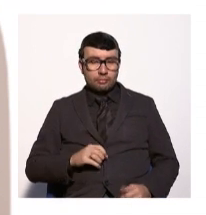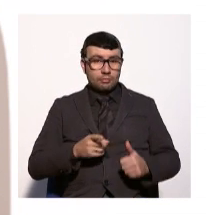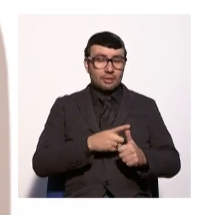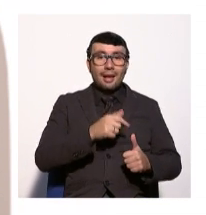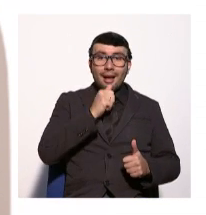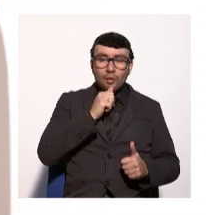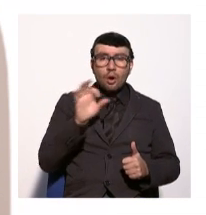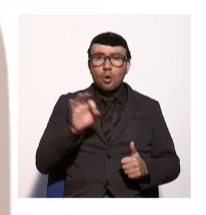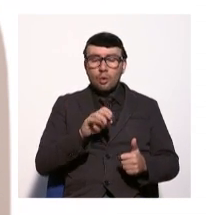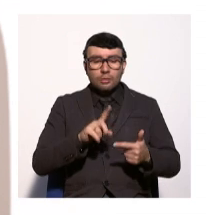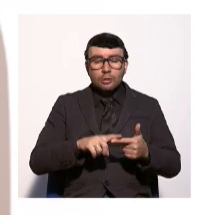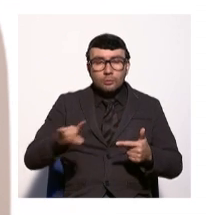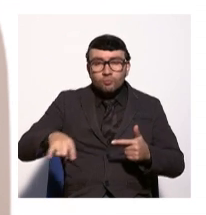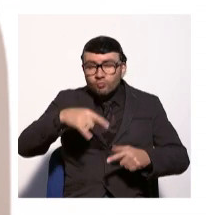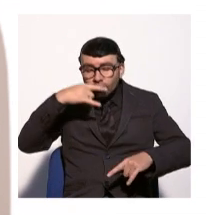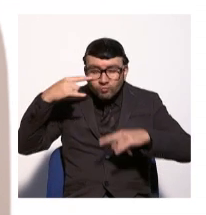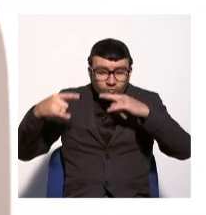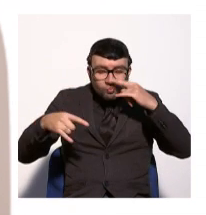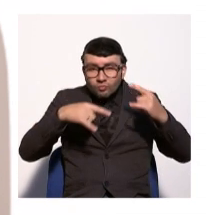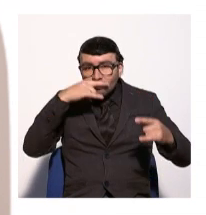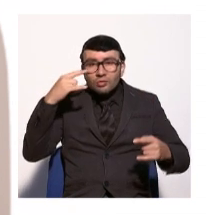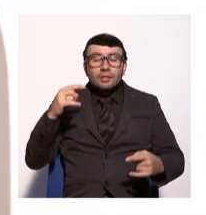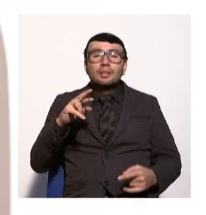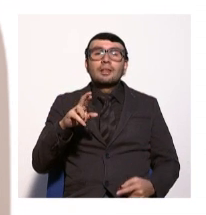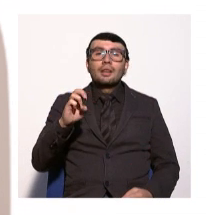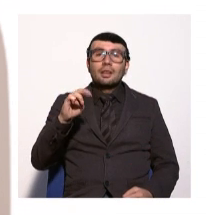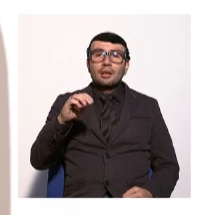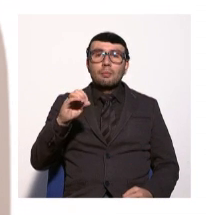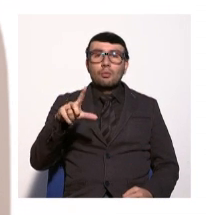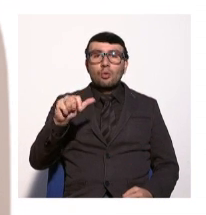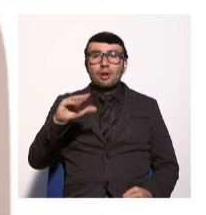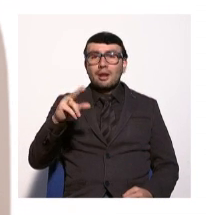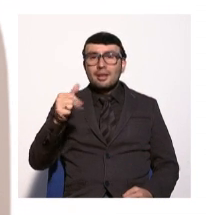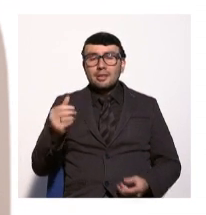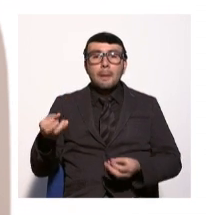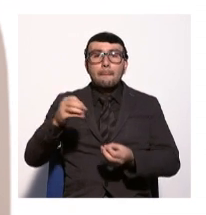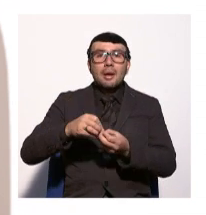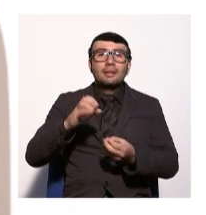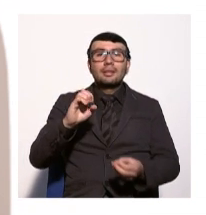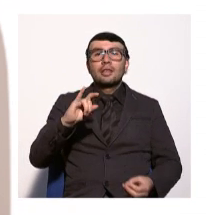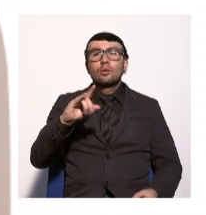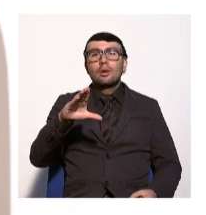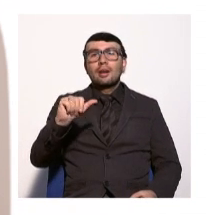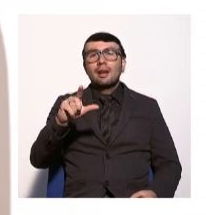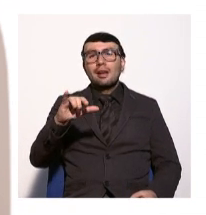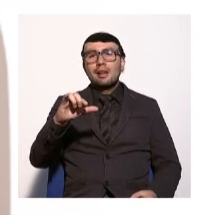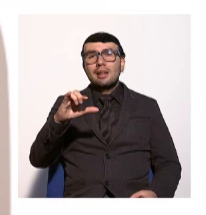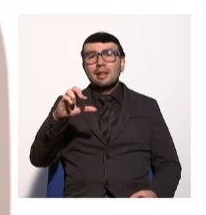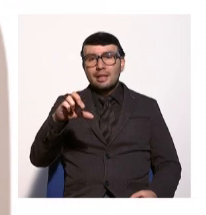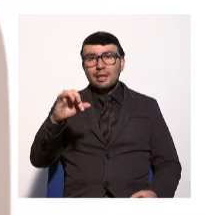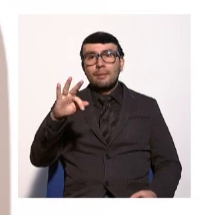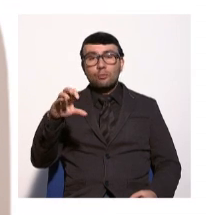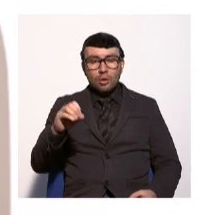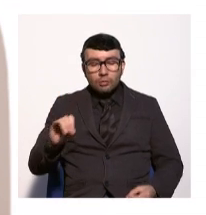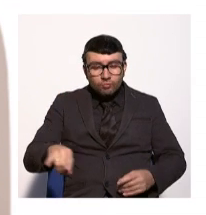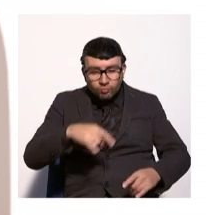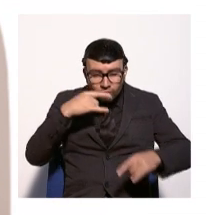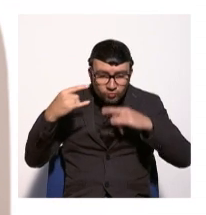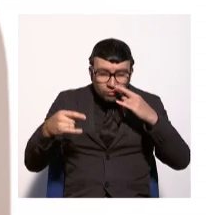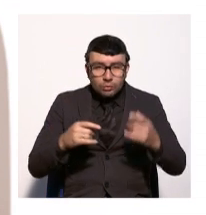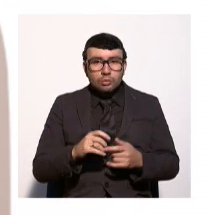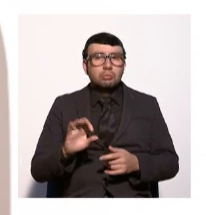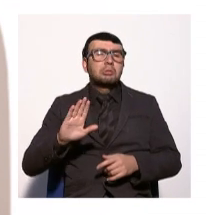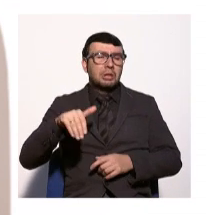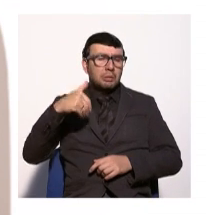remolacha con eucalipto y ya uno puede utilizar productos que ayudan a mejorar estas vías respiratorias en nuestro caso el camino ac el